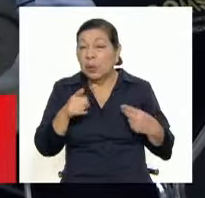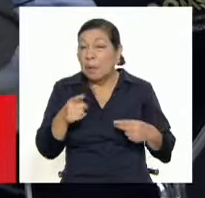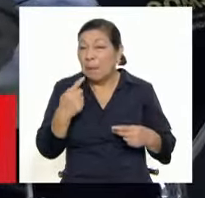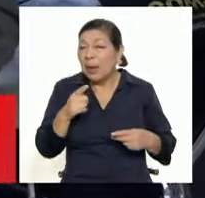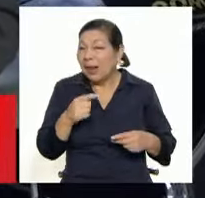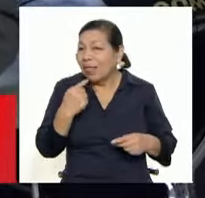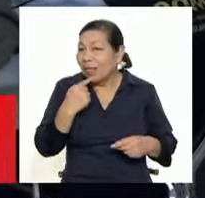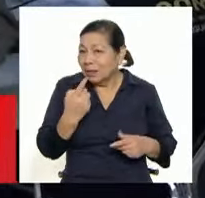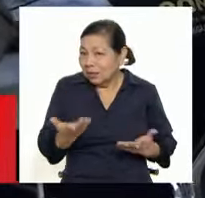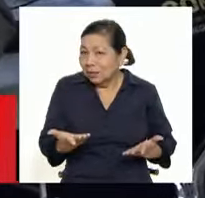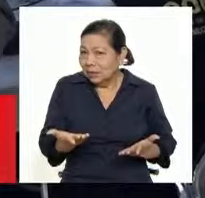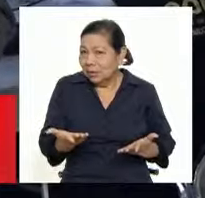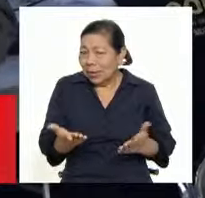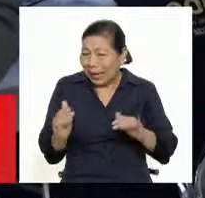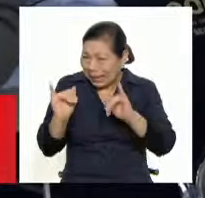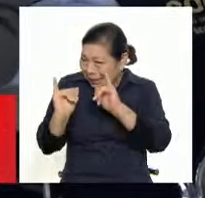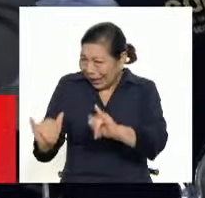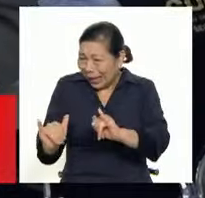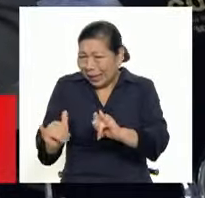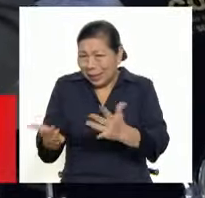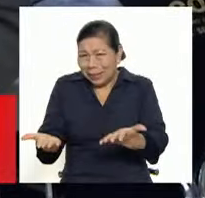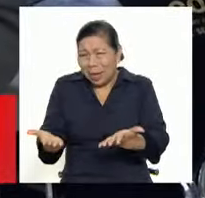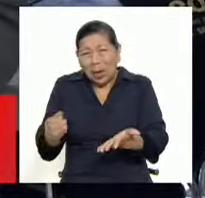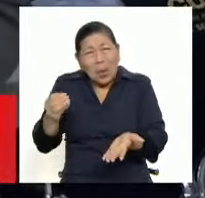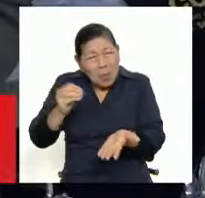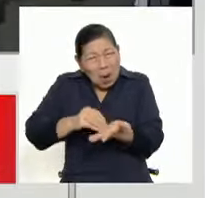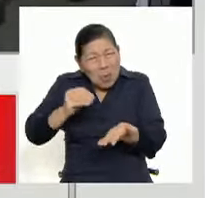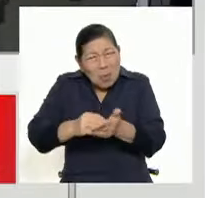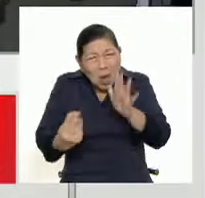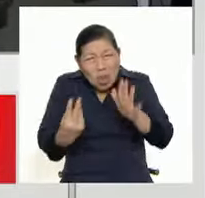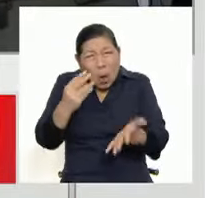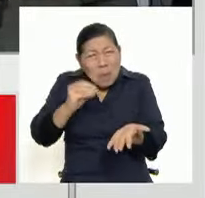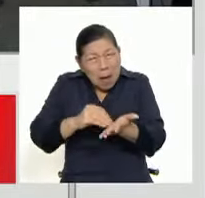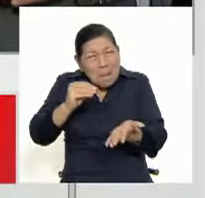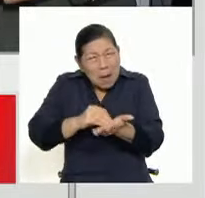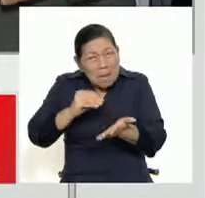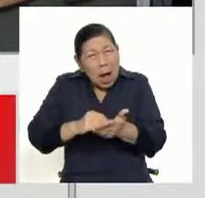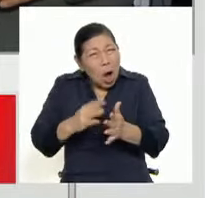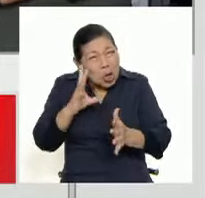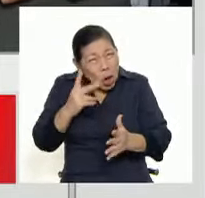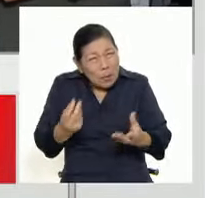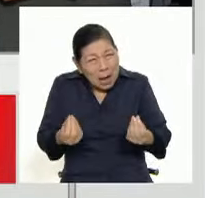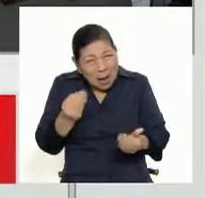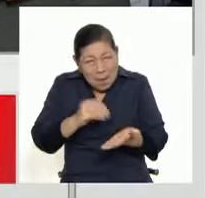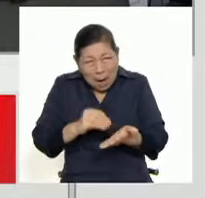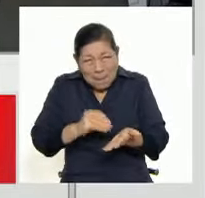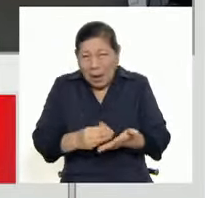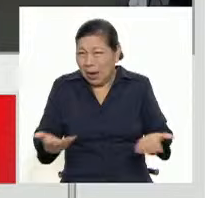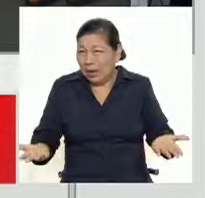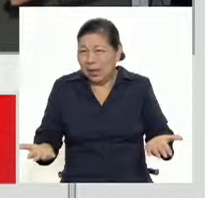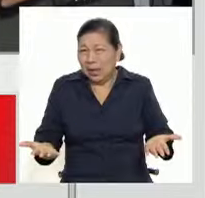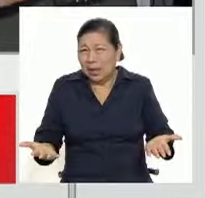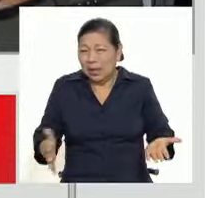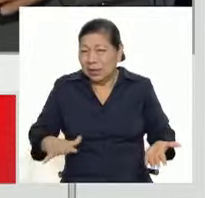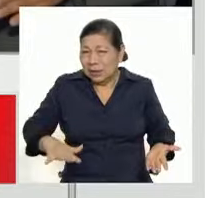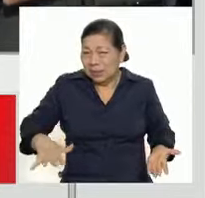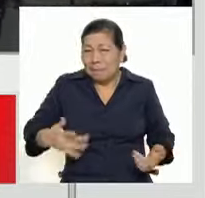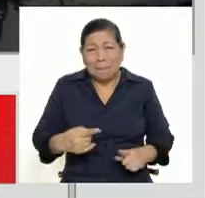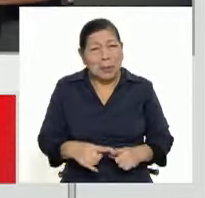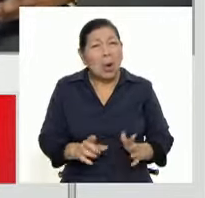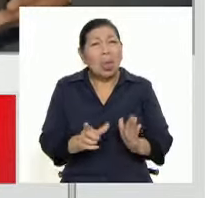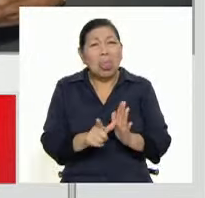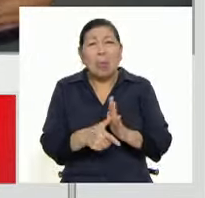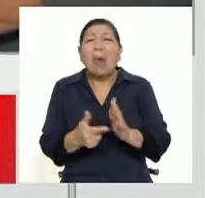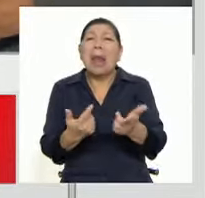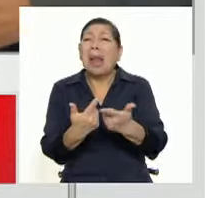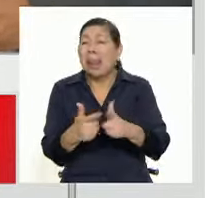todo para hacer la invocación, pues, de que son 12 veces una persona reincidente. Entiendo que de acá fue trasladado a la comisaría de San Cayetano y luego